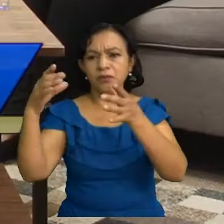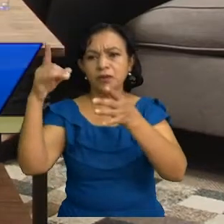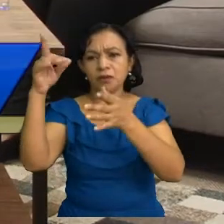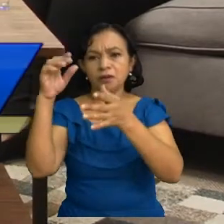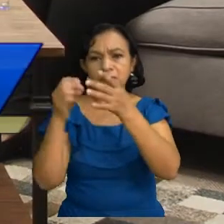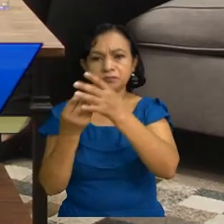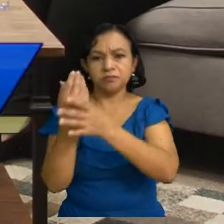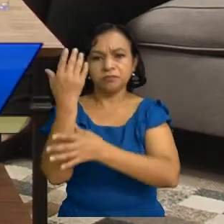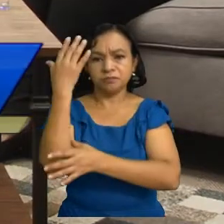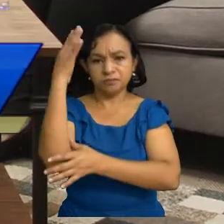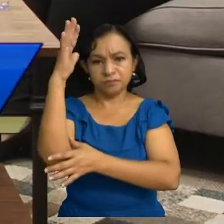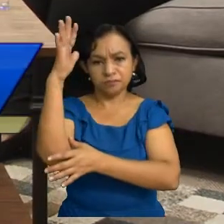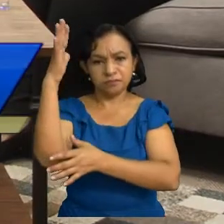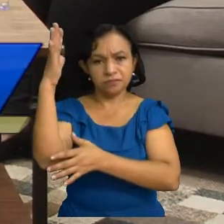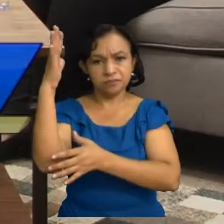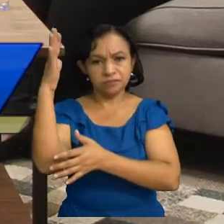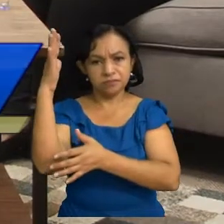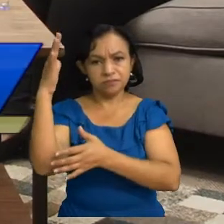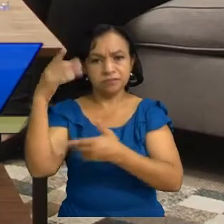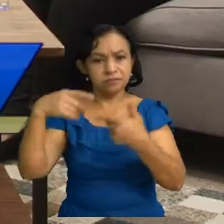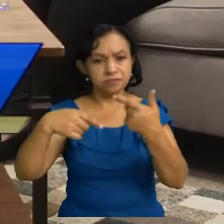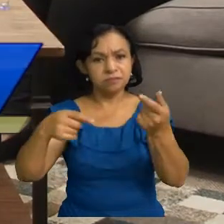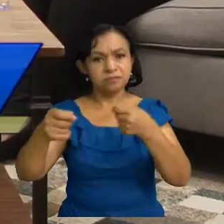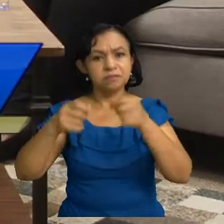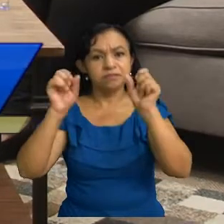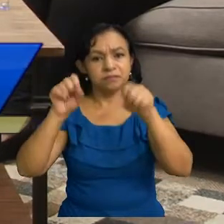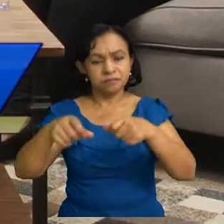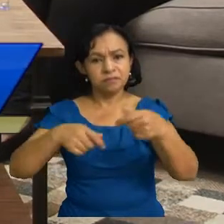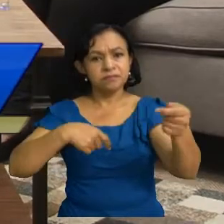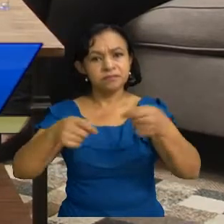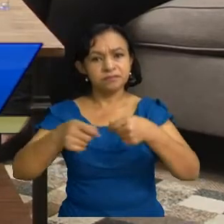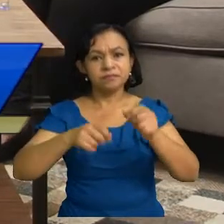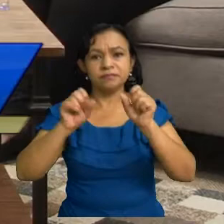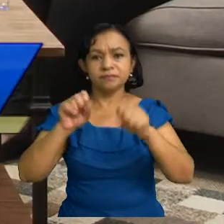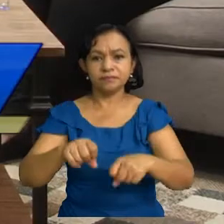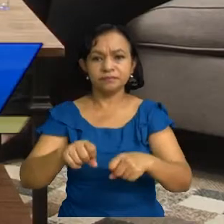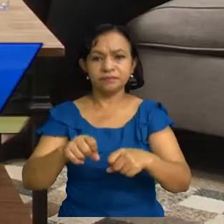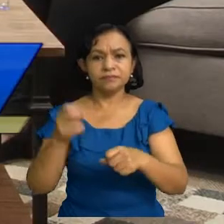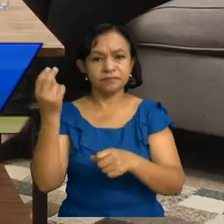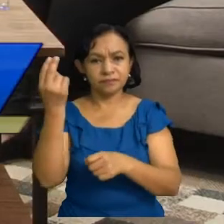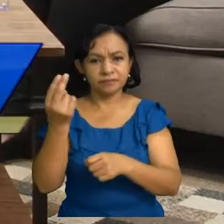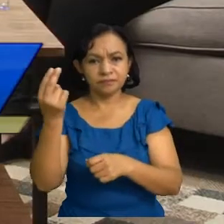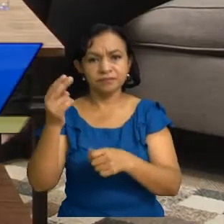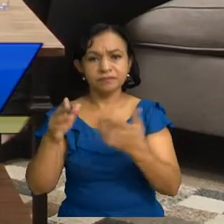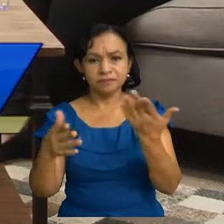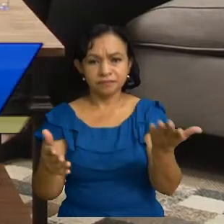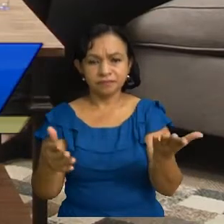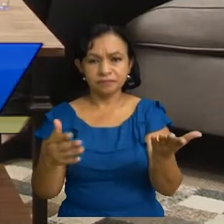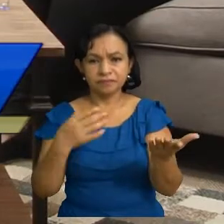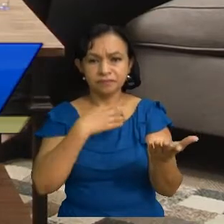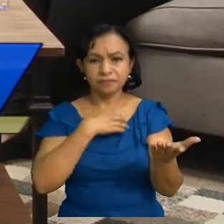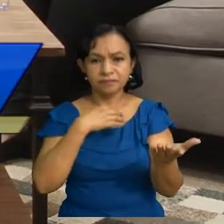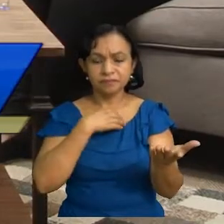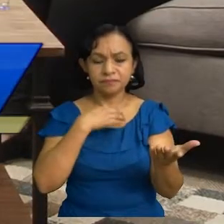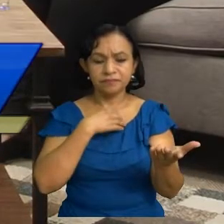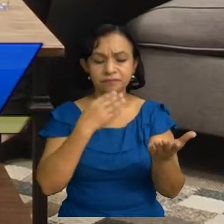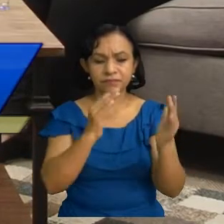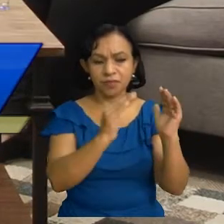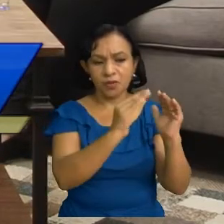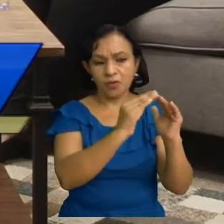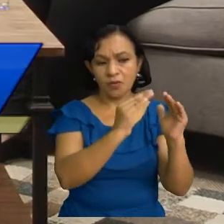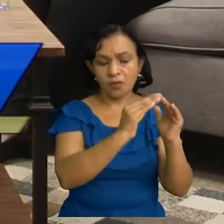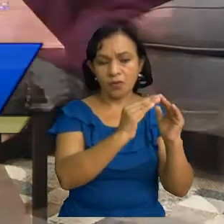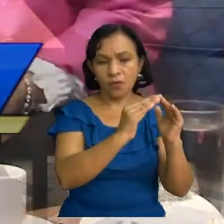pochote se puede aprovechar siempre cuando está fuera de protegida y que él va a poder utilizar esa madera ya sea por para mejores en su casa